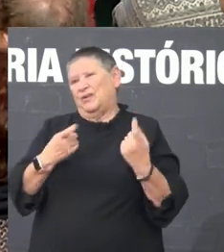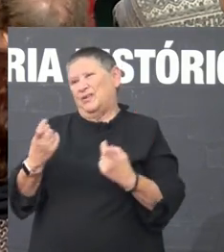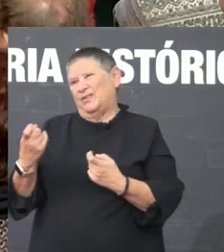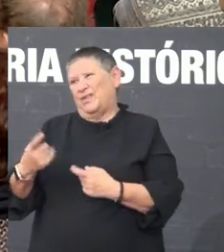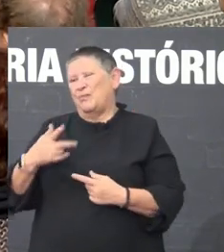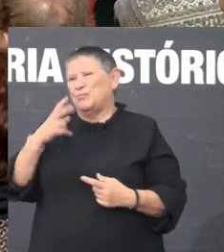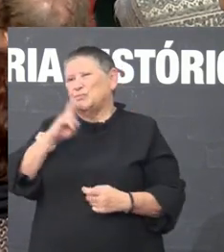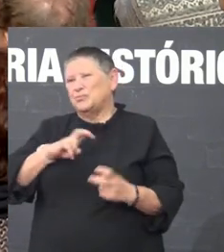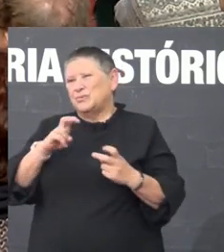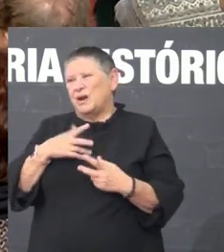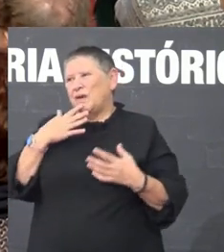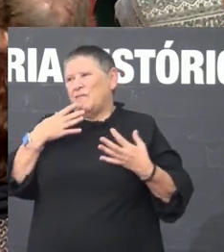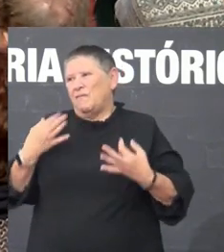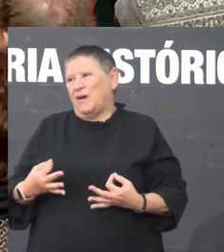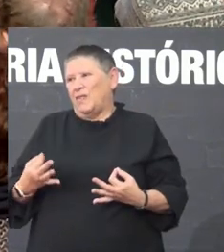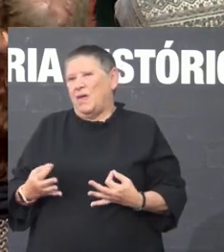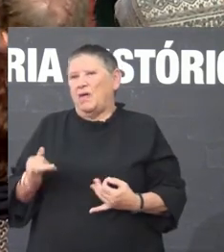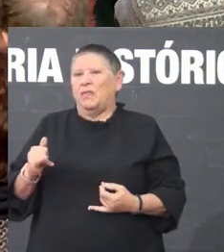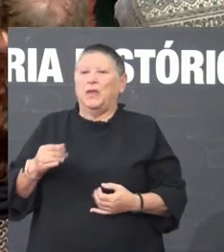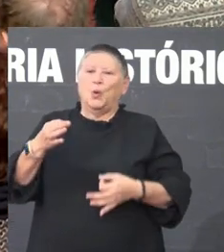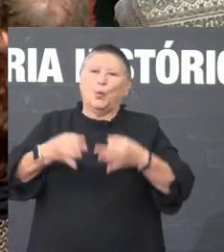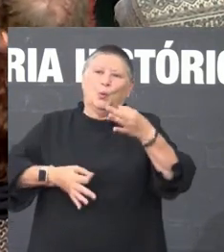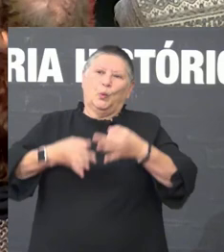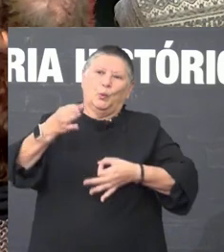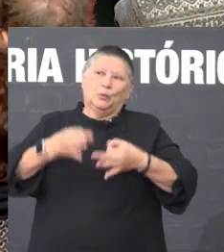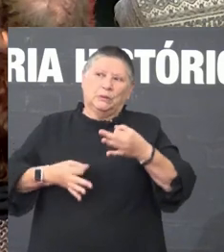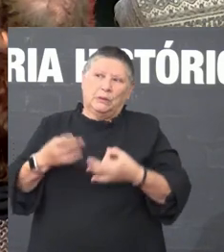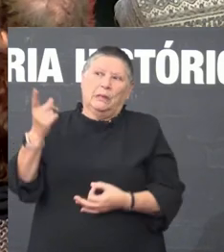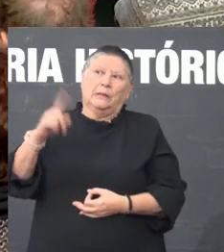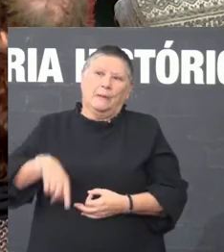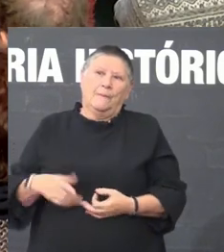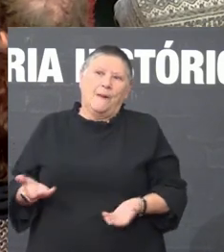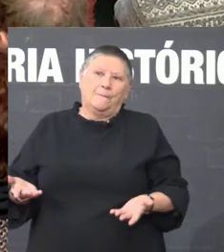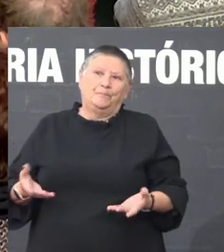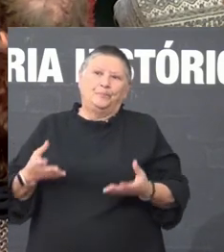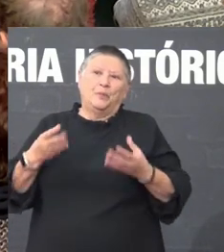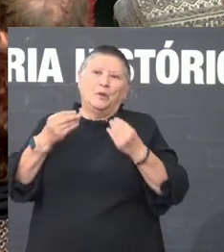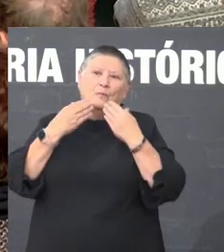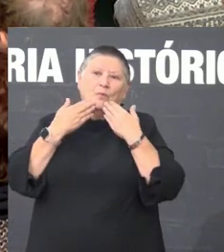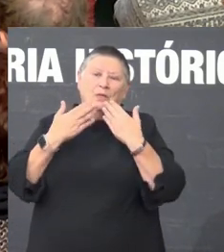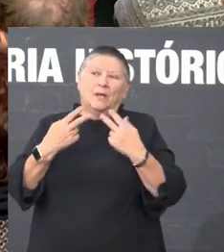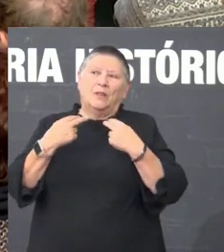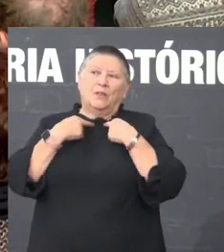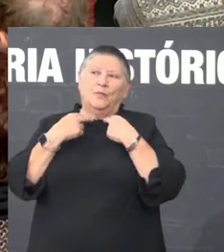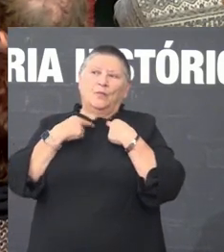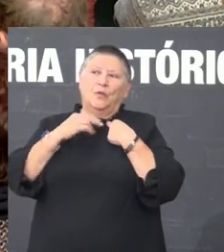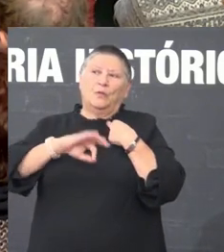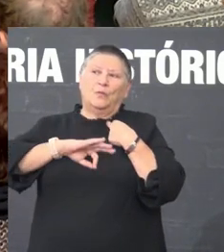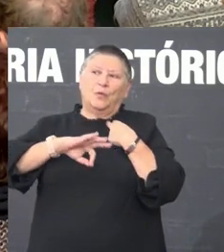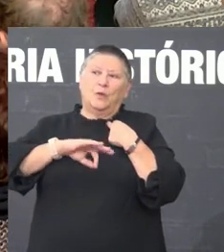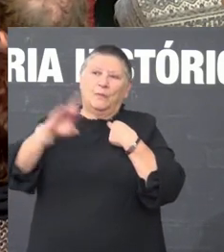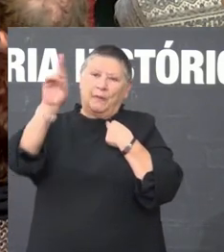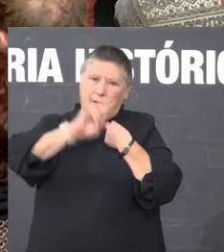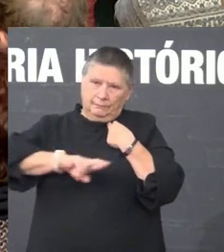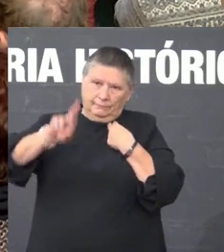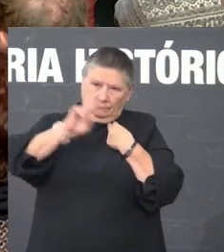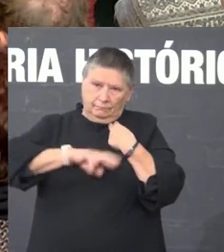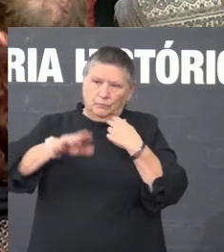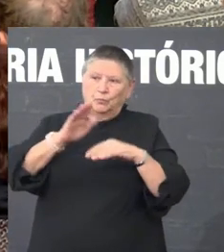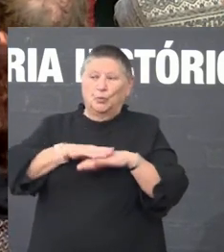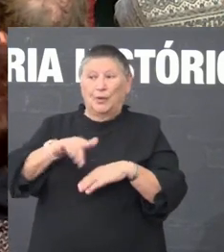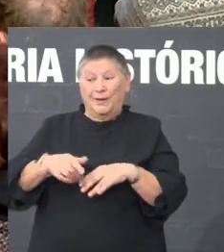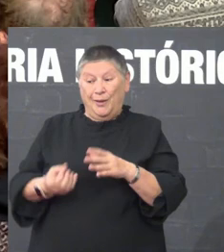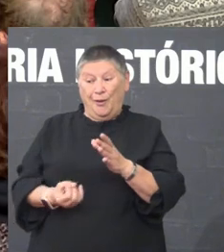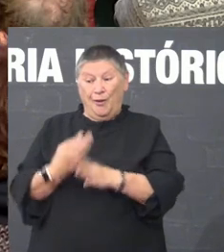verdade e xustiza tamén. Moitísimas grazas a Deputación de Pontevedra, insisto, porque penso que xornadas